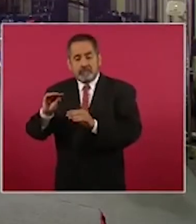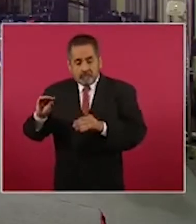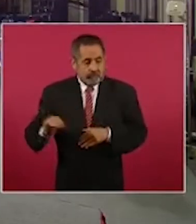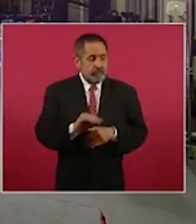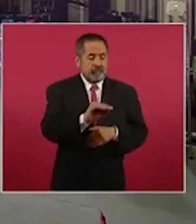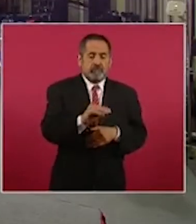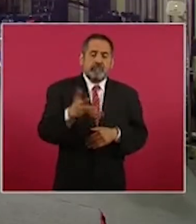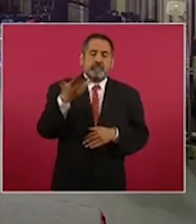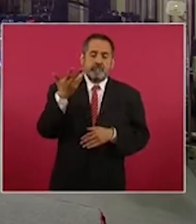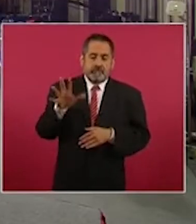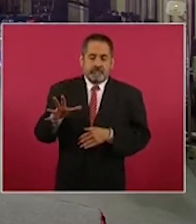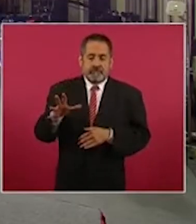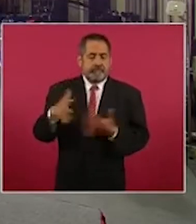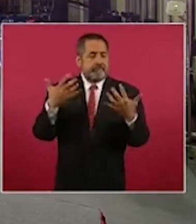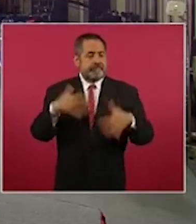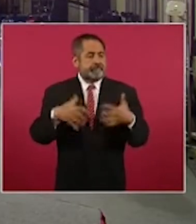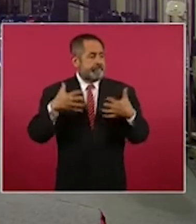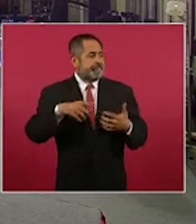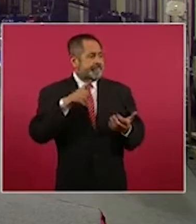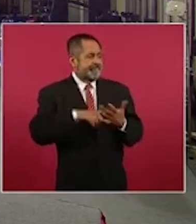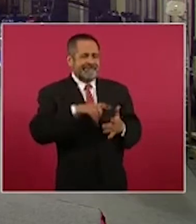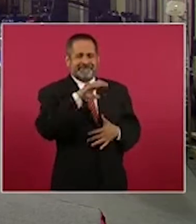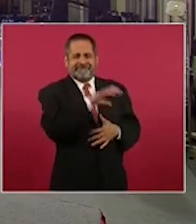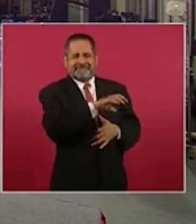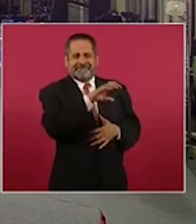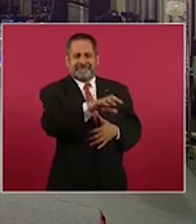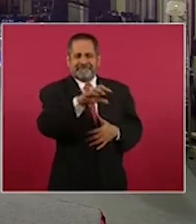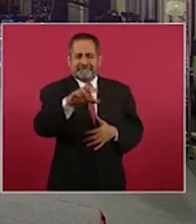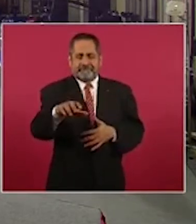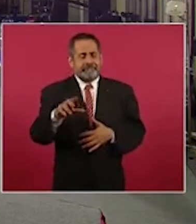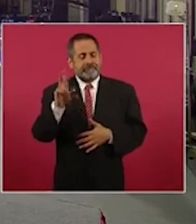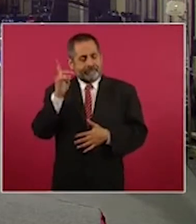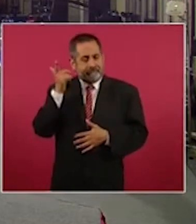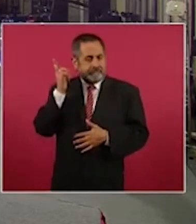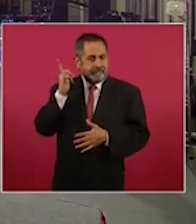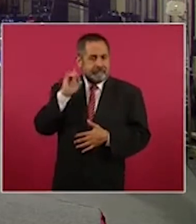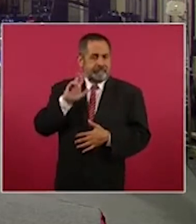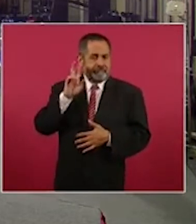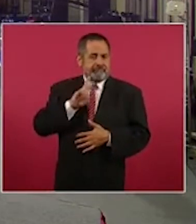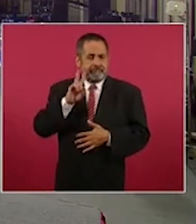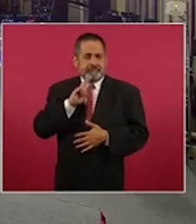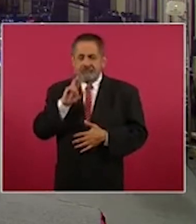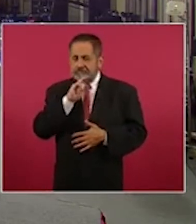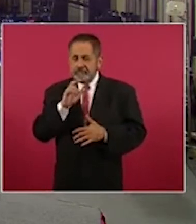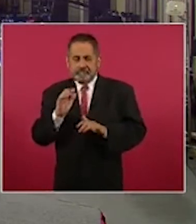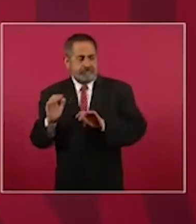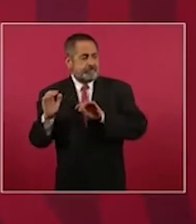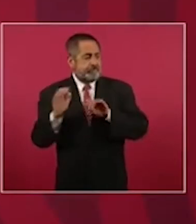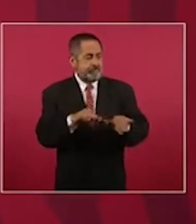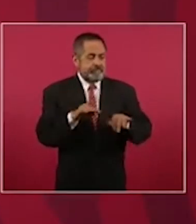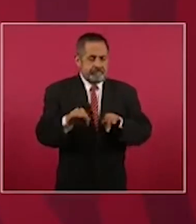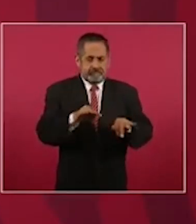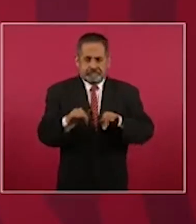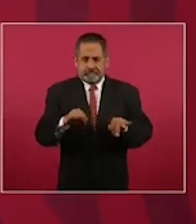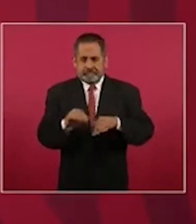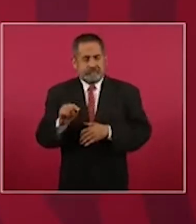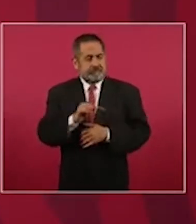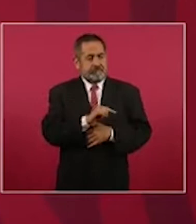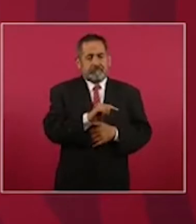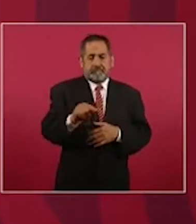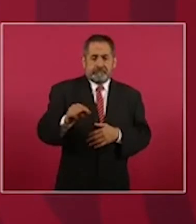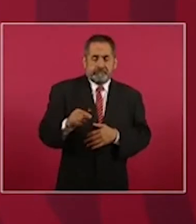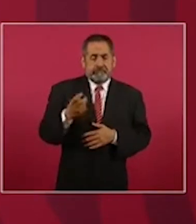coquizadora en Salina Cruz con el fin de que continúe la generación de empleos en México. Por eso no descartamos también hacer